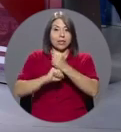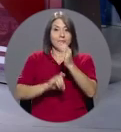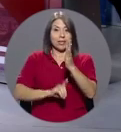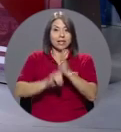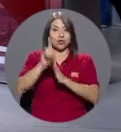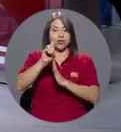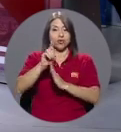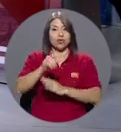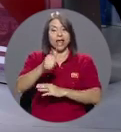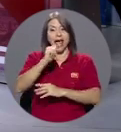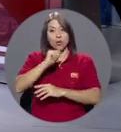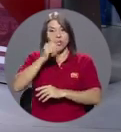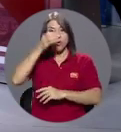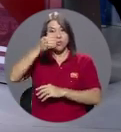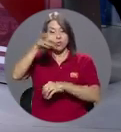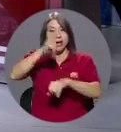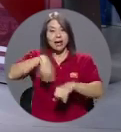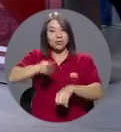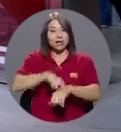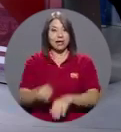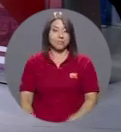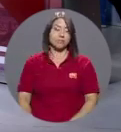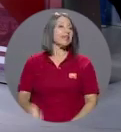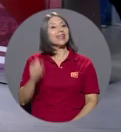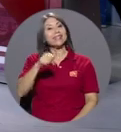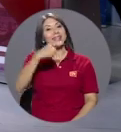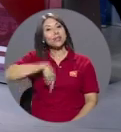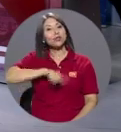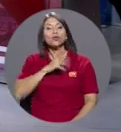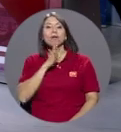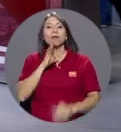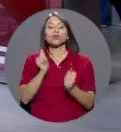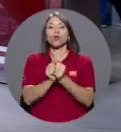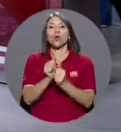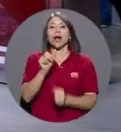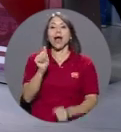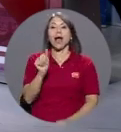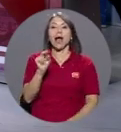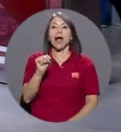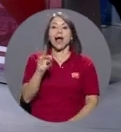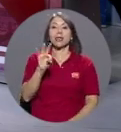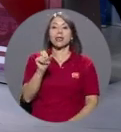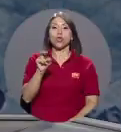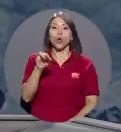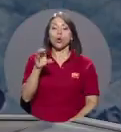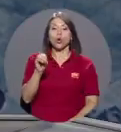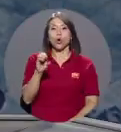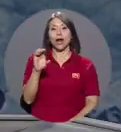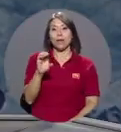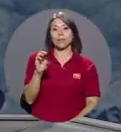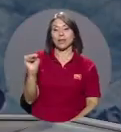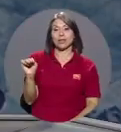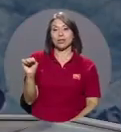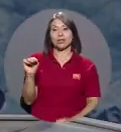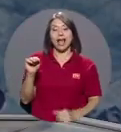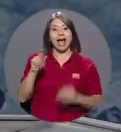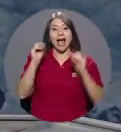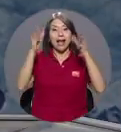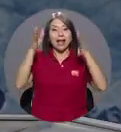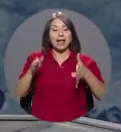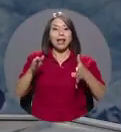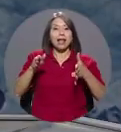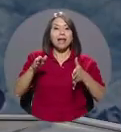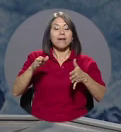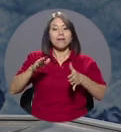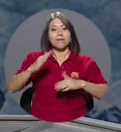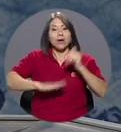venido apoyando también el desarrollo de la acuicultura nacional. Sí, nosotros también conversamos con Antonio Campos Mendoza, quien es académico